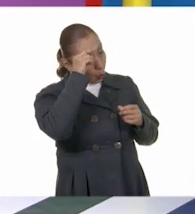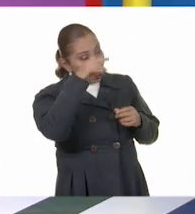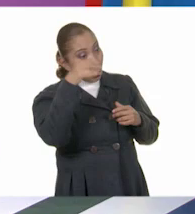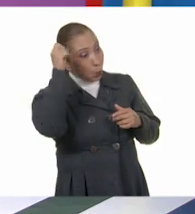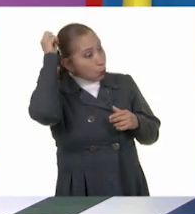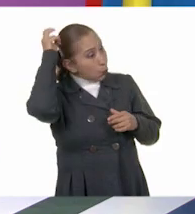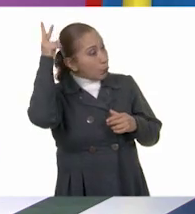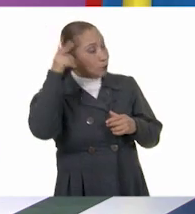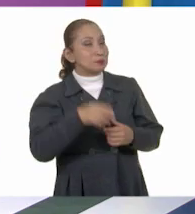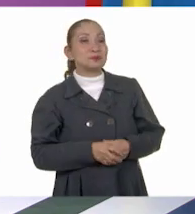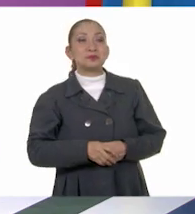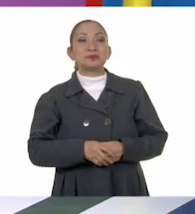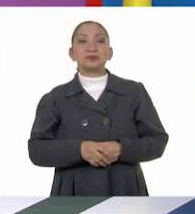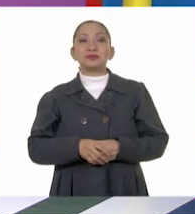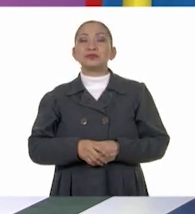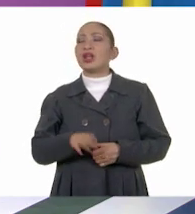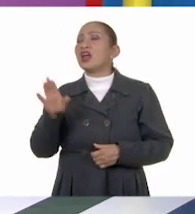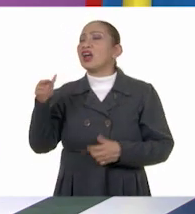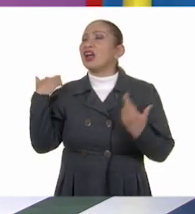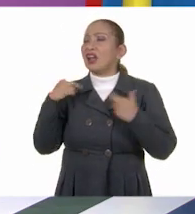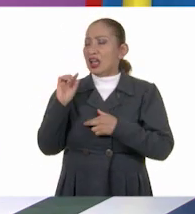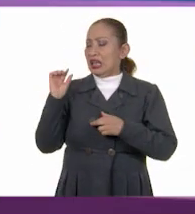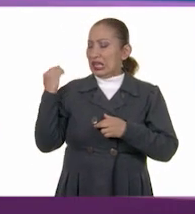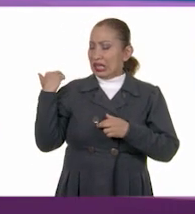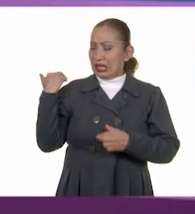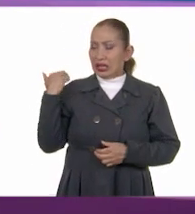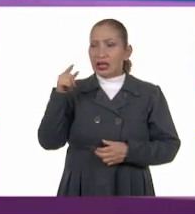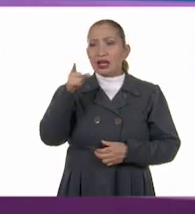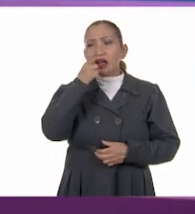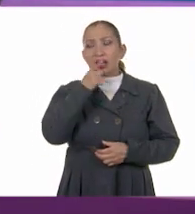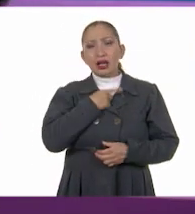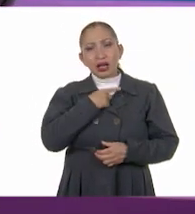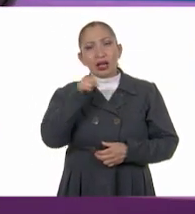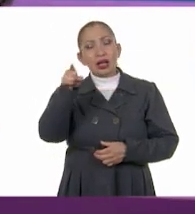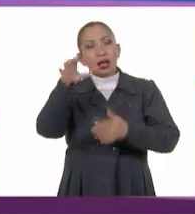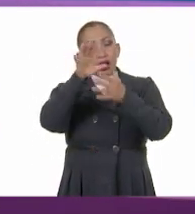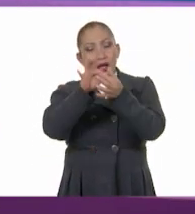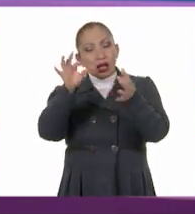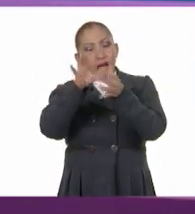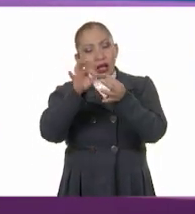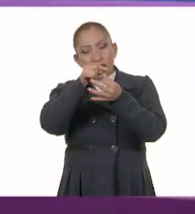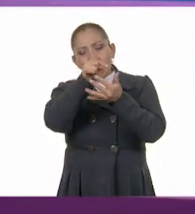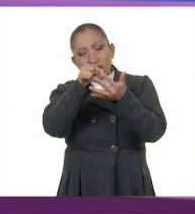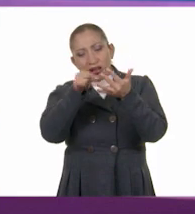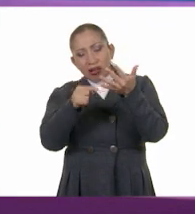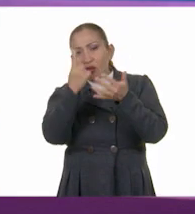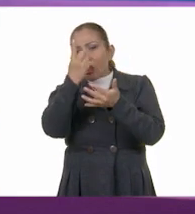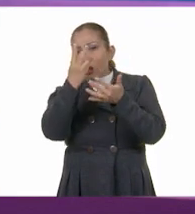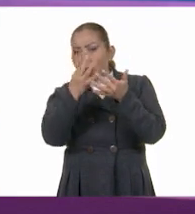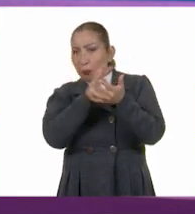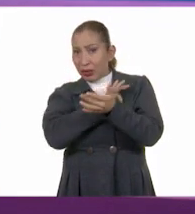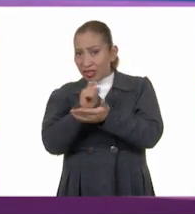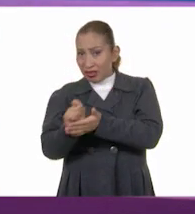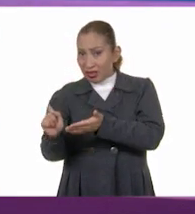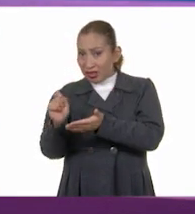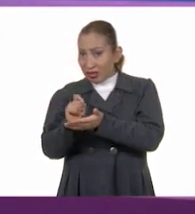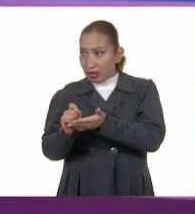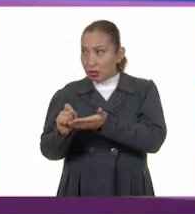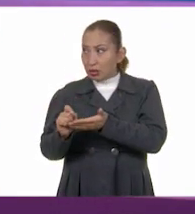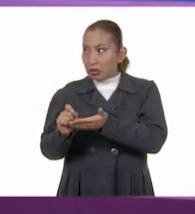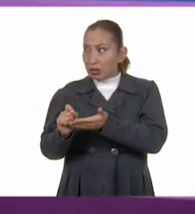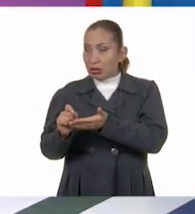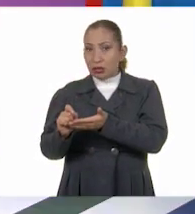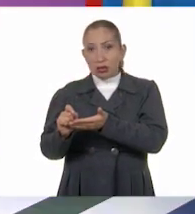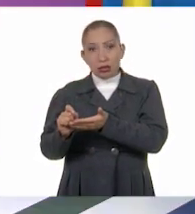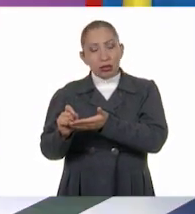Sí. Maestra, hace un ratito nos dijiste que las instrucciones también se pueden escribir...